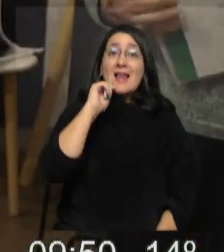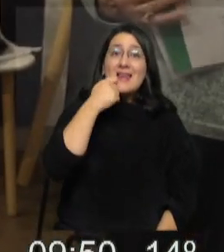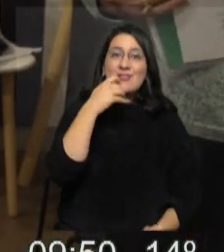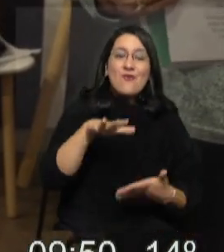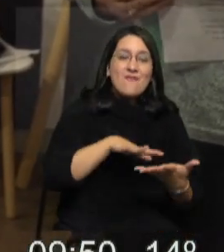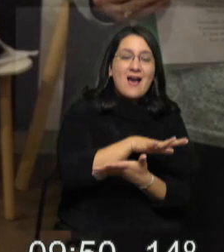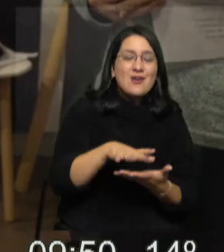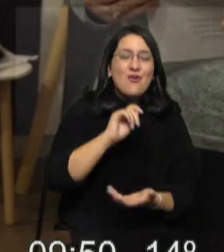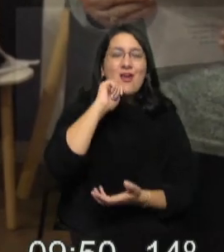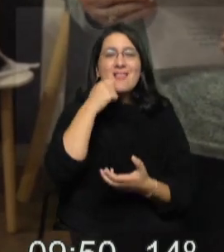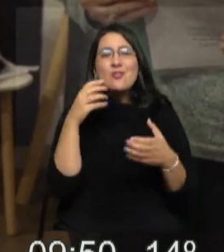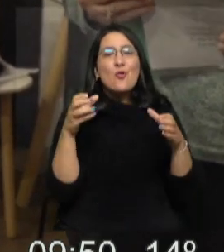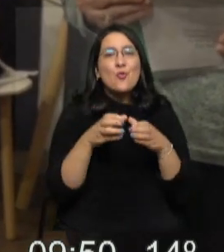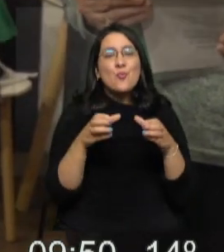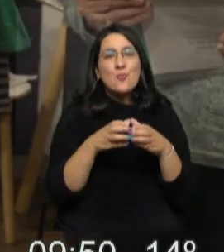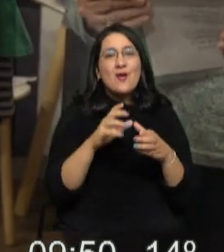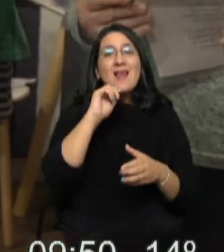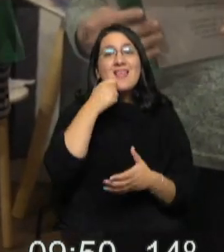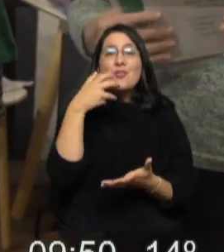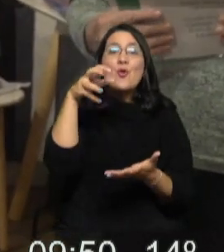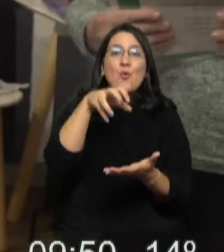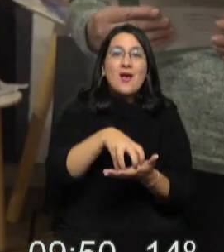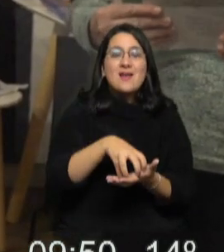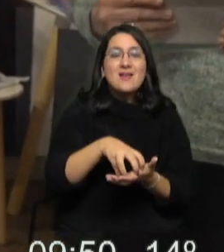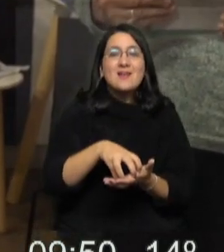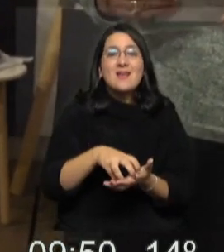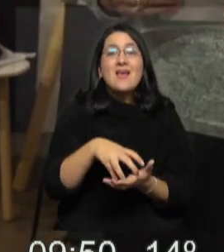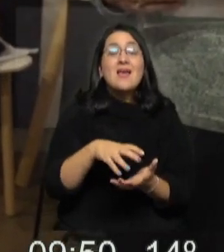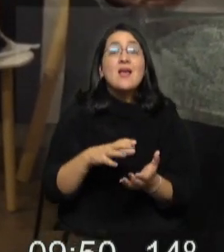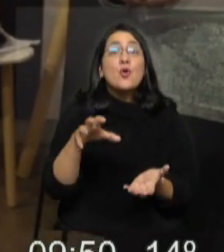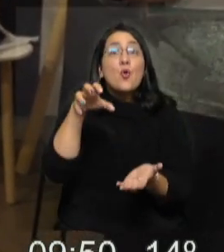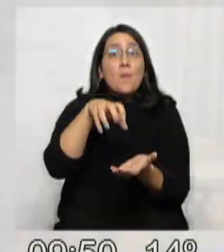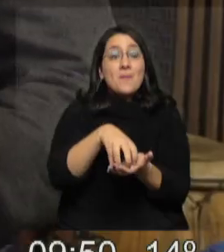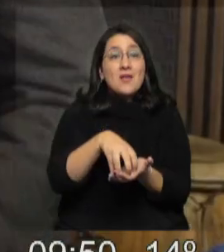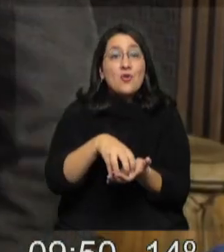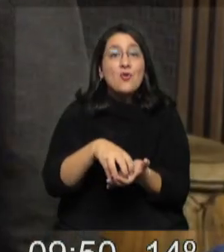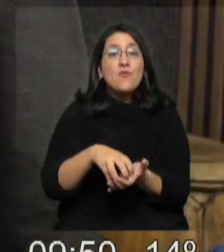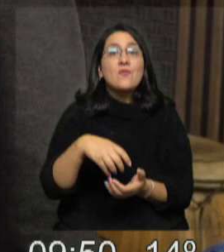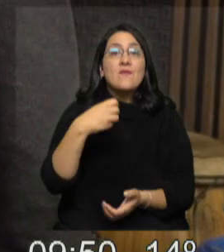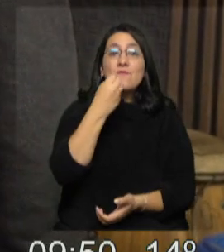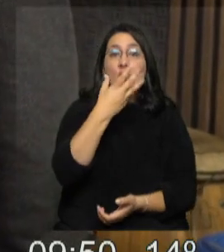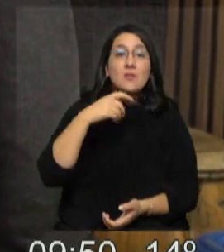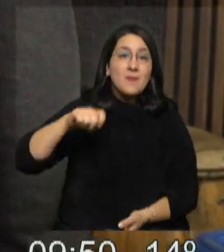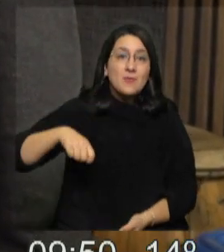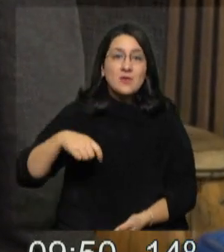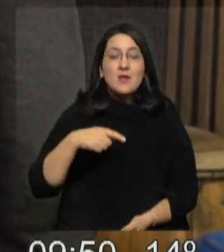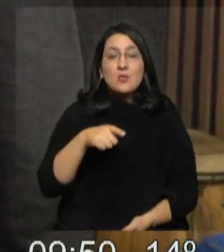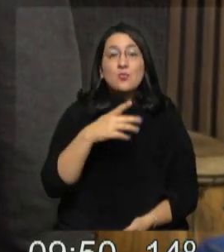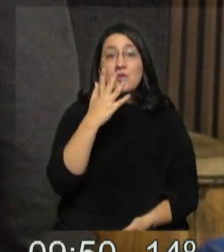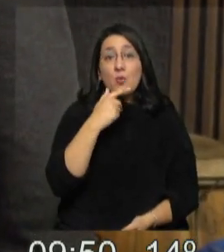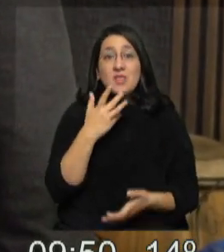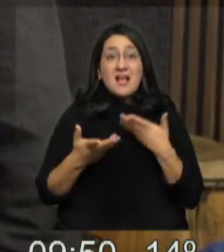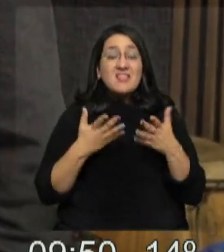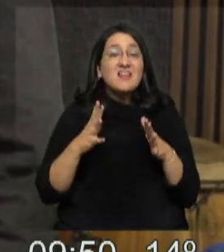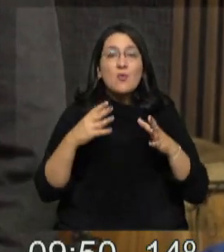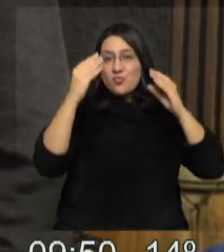barrio, lindo grupo, lindo lugar. Crece Flor de Maroña y esta muchacha. Cortito, ¿qué se siente para cantar, Tito, usted? Un tango. O se canta